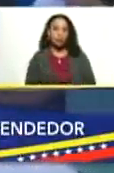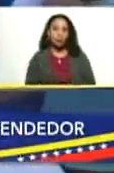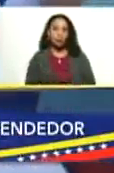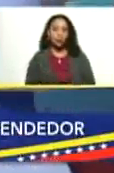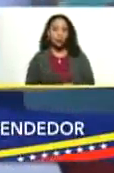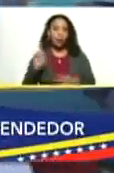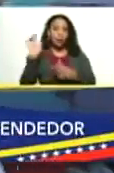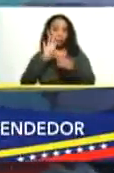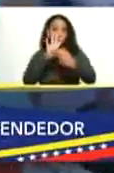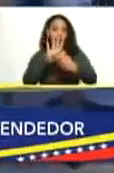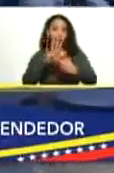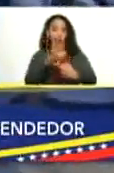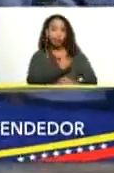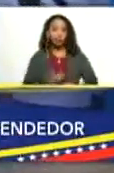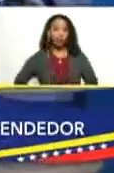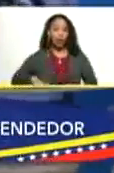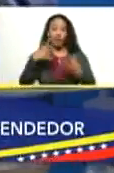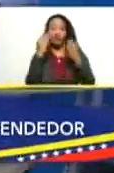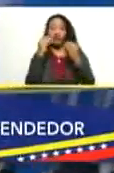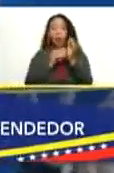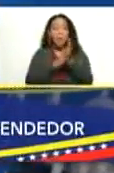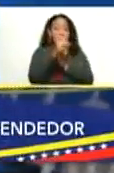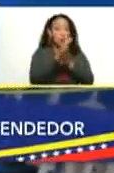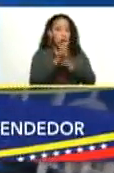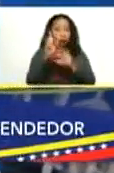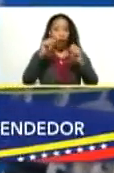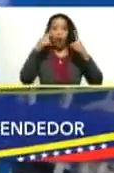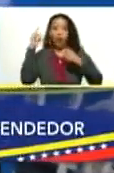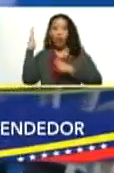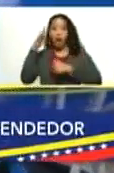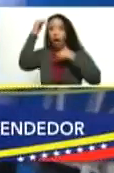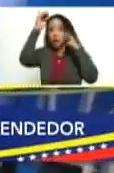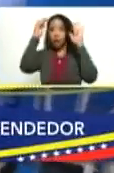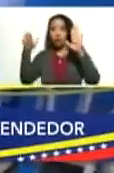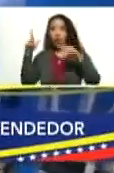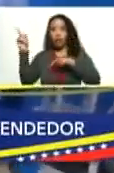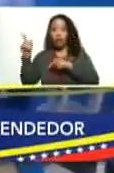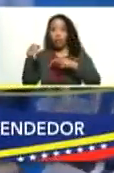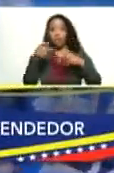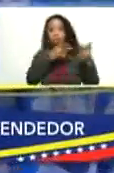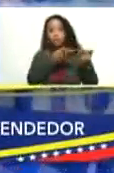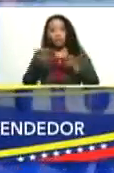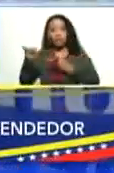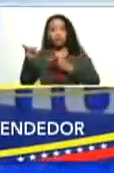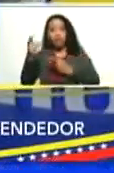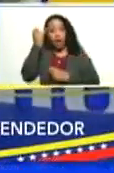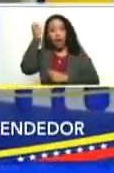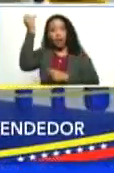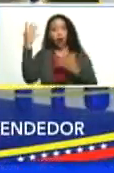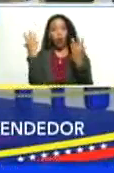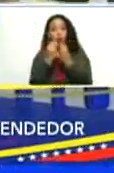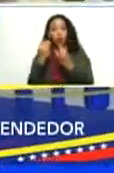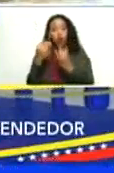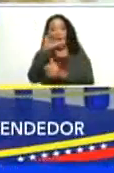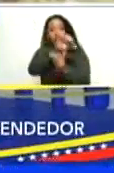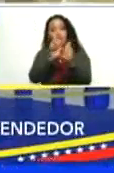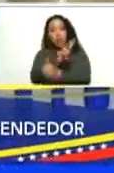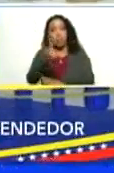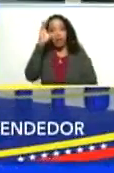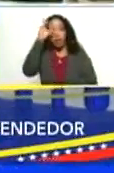una muestra, presidente, de los miles de emprendedores que en La Guaira vienen siendo atendidos con este programa que usted ideó, con nuestra vicepresidenta Delcy Rodríguez. Mira